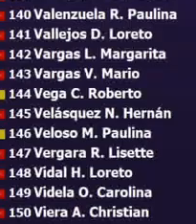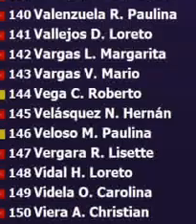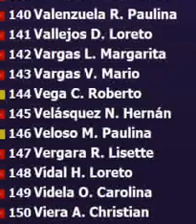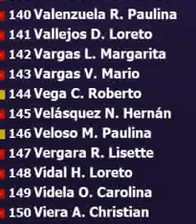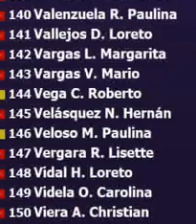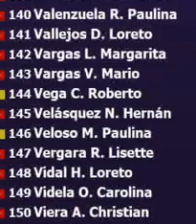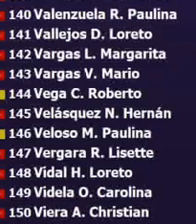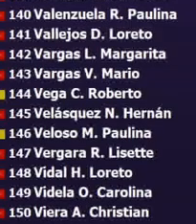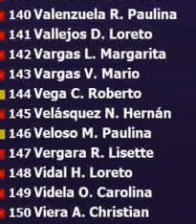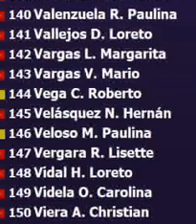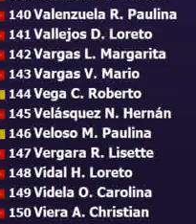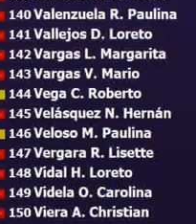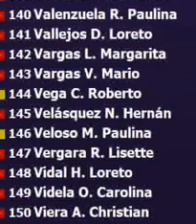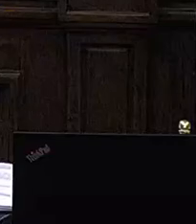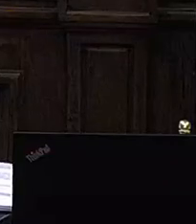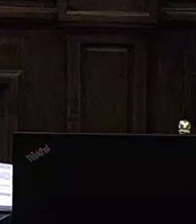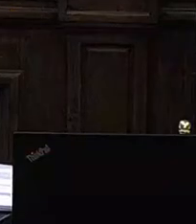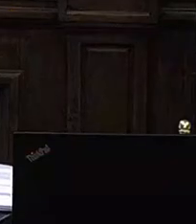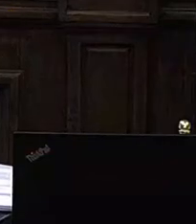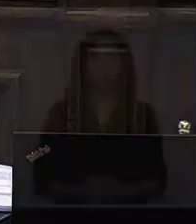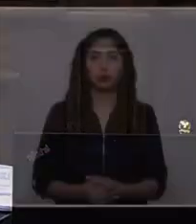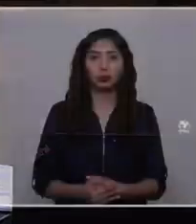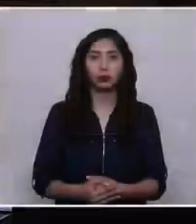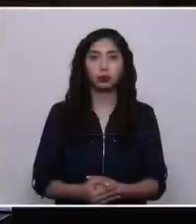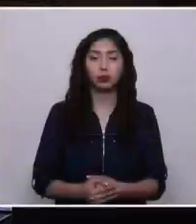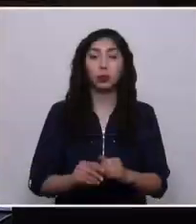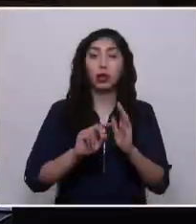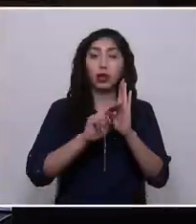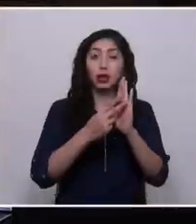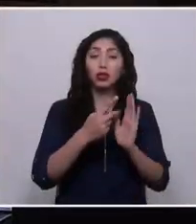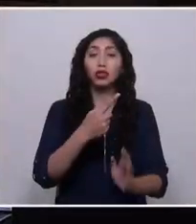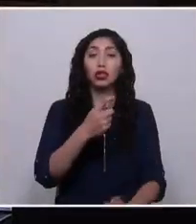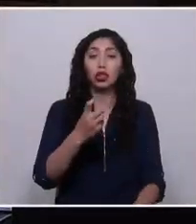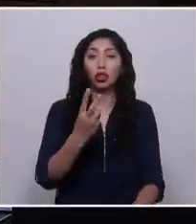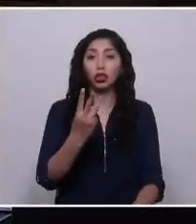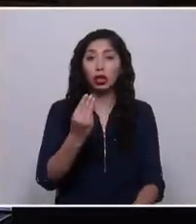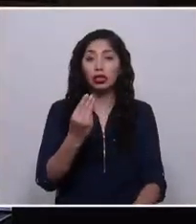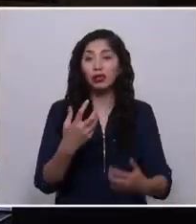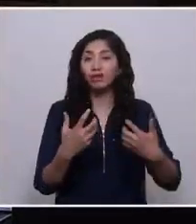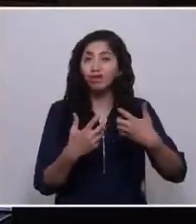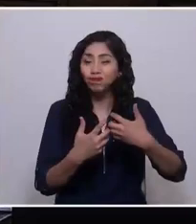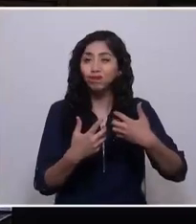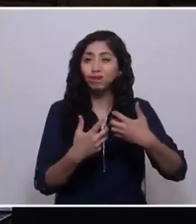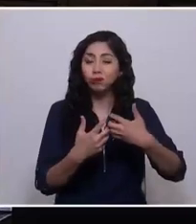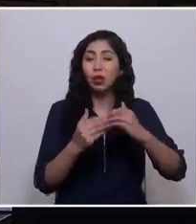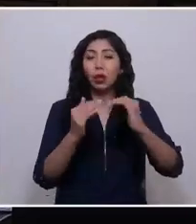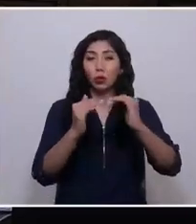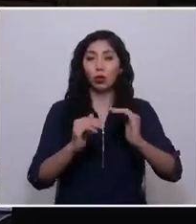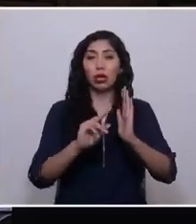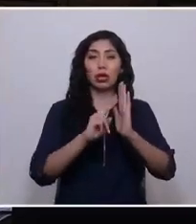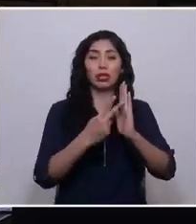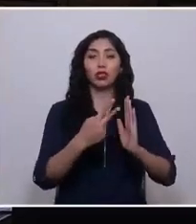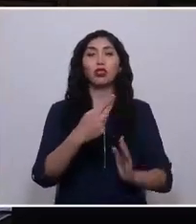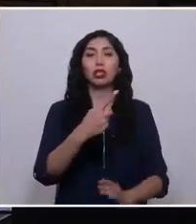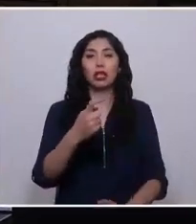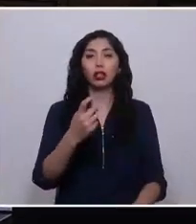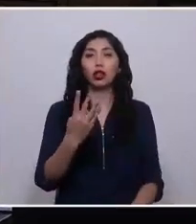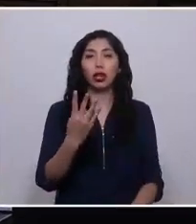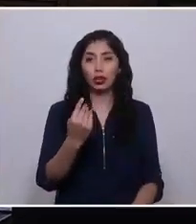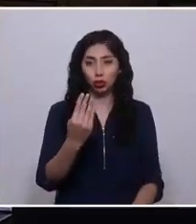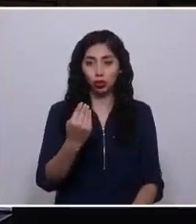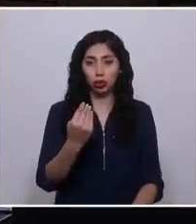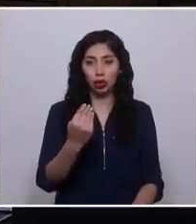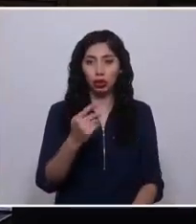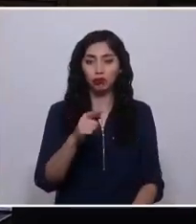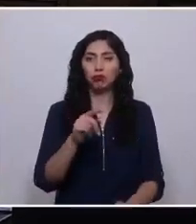La indicación número 113 es incompatible. Pasamos a la indicación número 114, que incide en